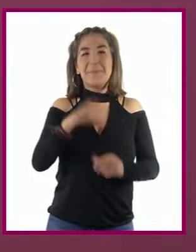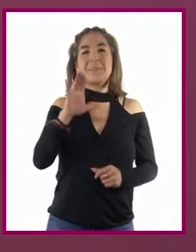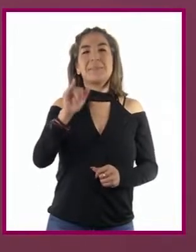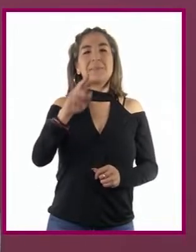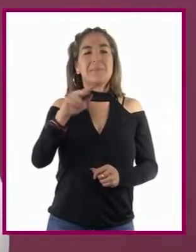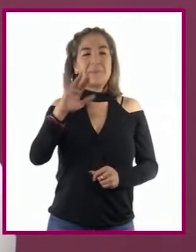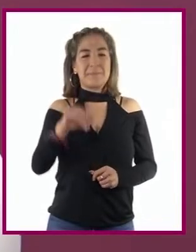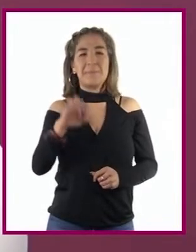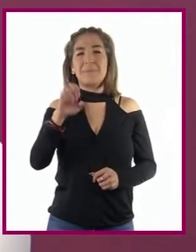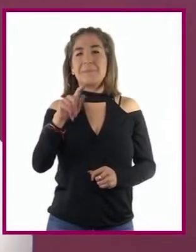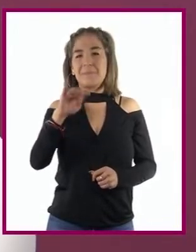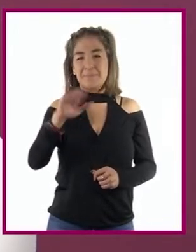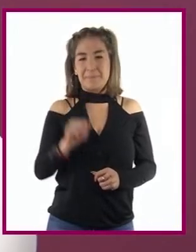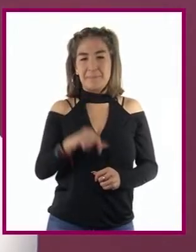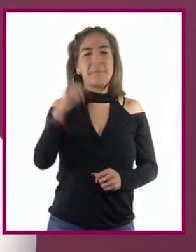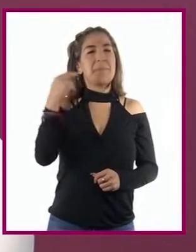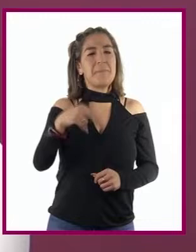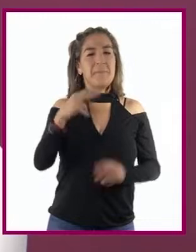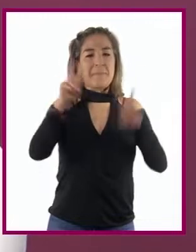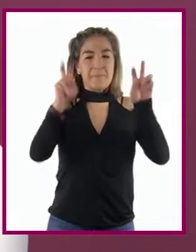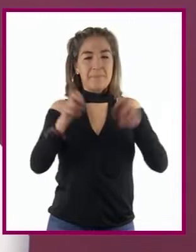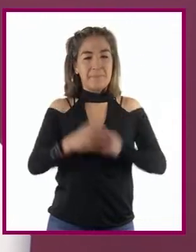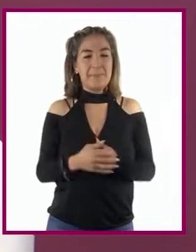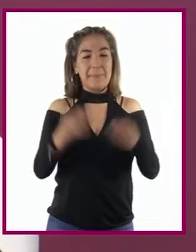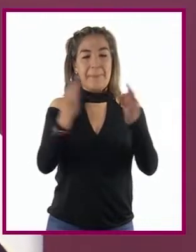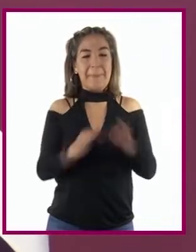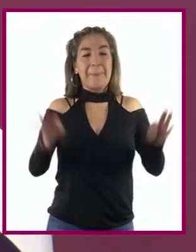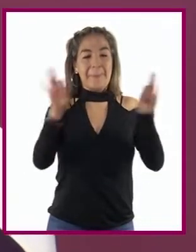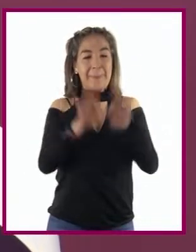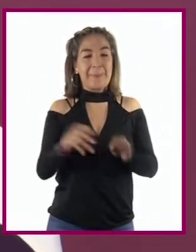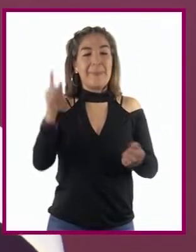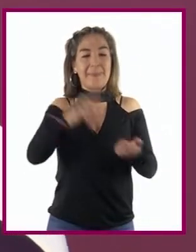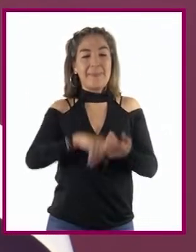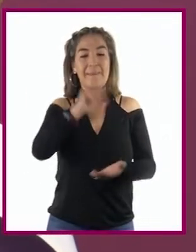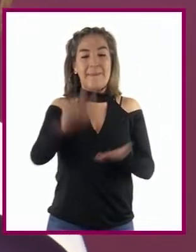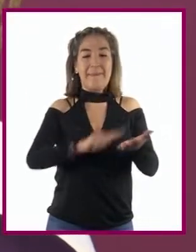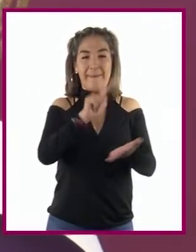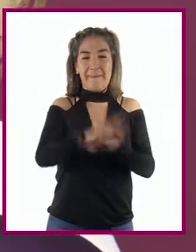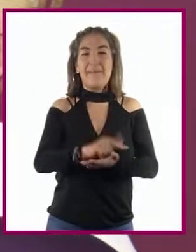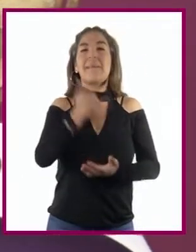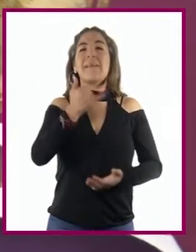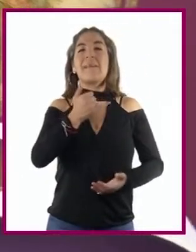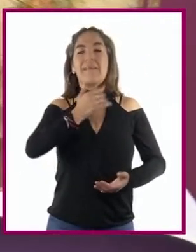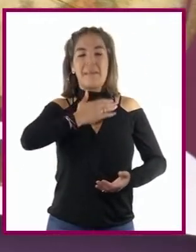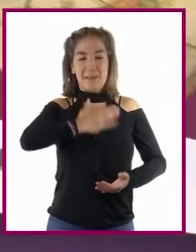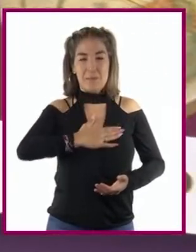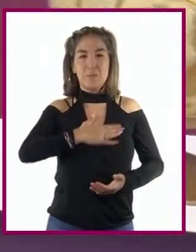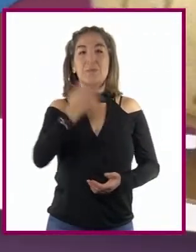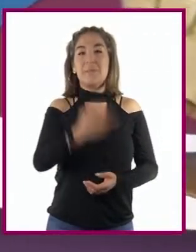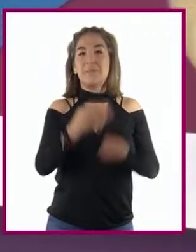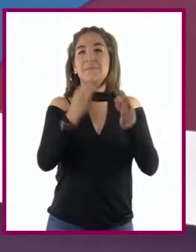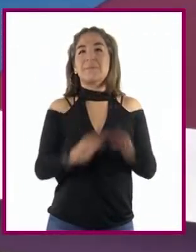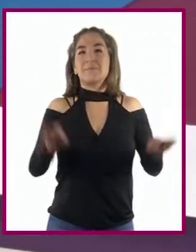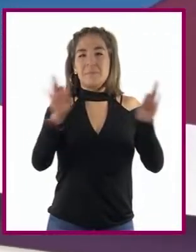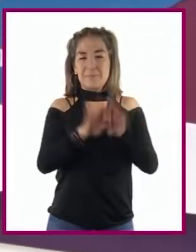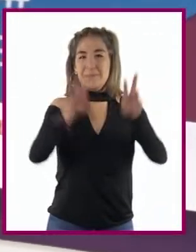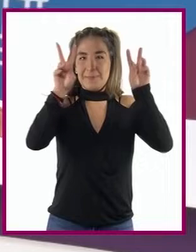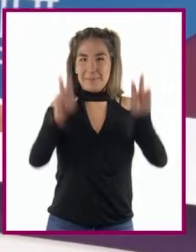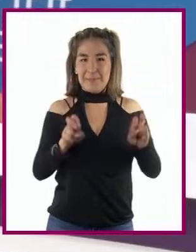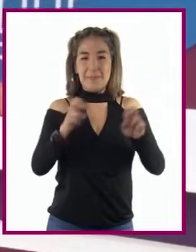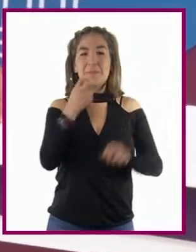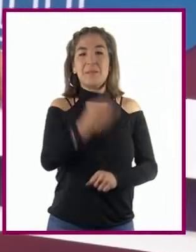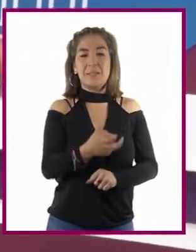Formación Cívica y Ética, titulada La importancia de la legalidad y la justicia. ¿Es un tema importante para nuestro